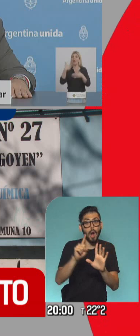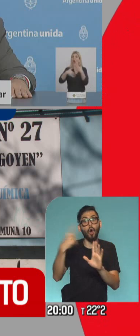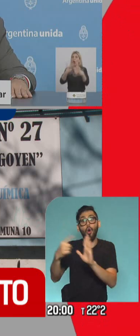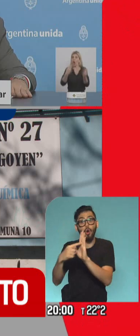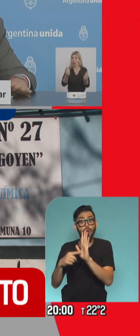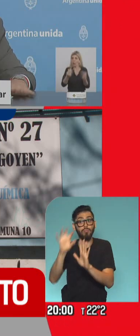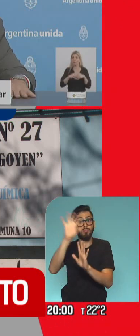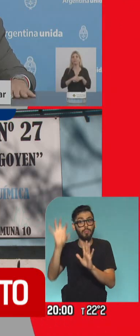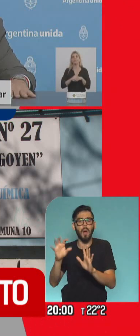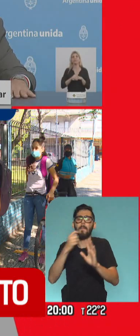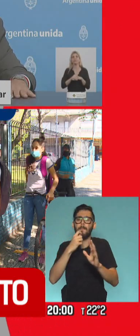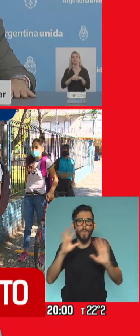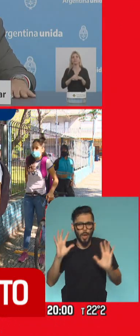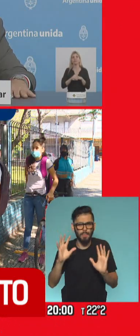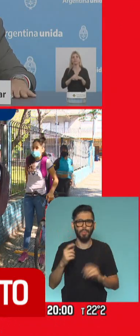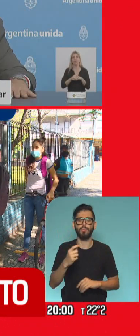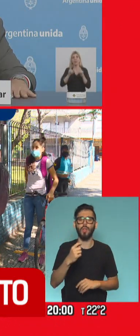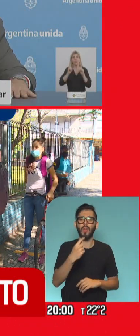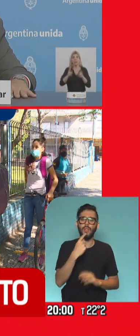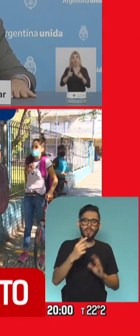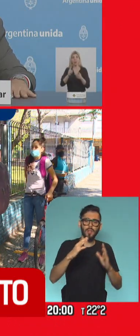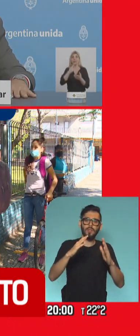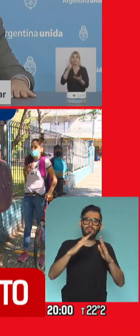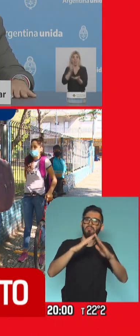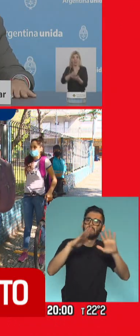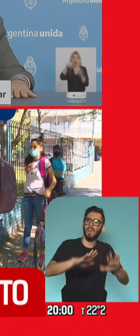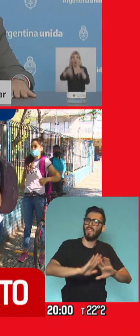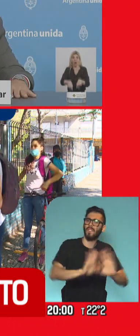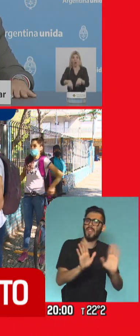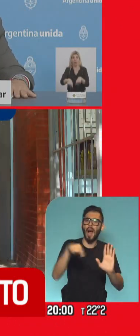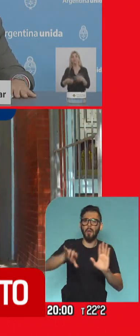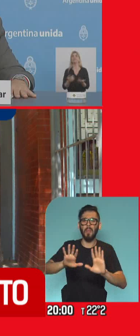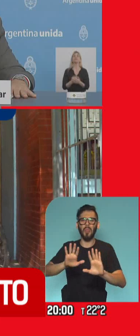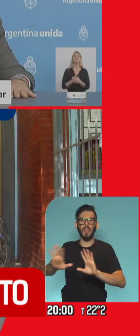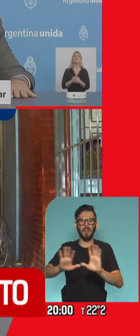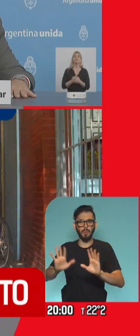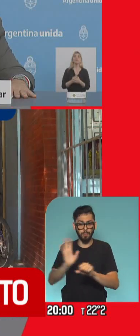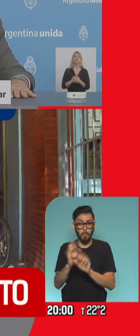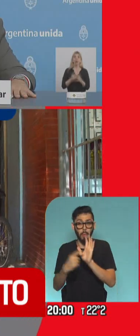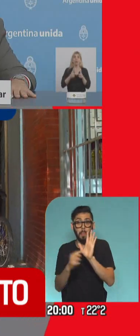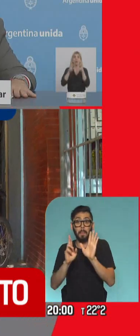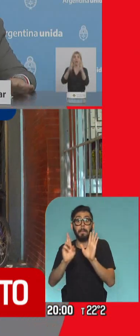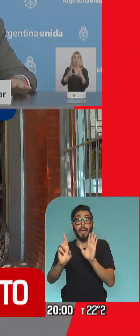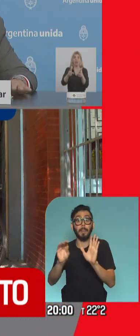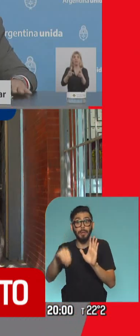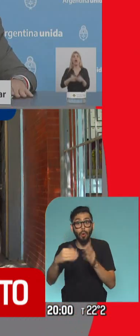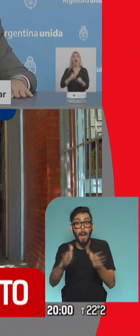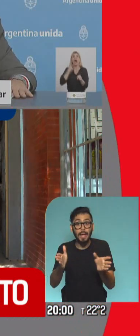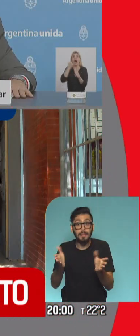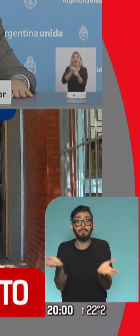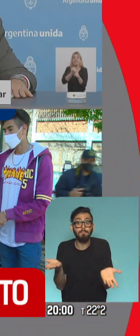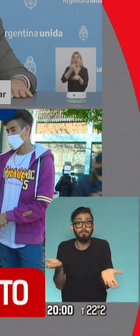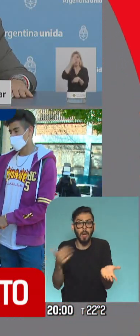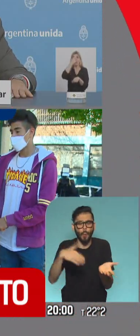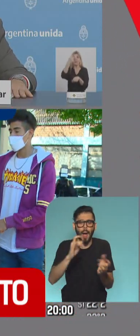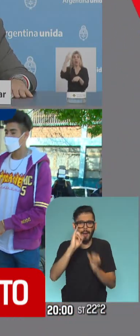Por ejemplo, ¿qué quiere decir que pase del aislamiento al distanciamiento? ¿Qué implica? ¿Nuevos permisos? Aquí tendrán las respuestas. ¿Qué sucederá con el